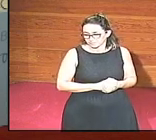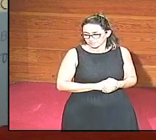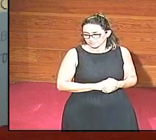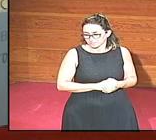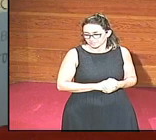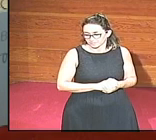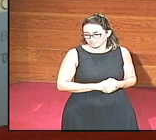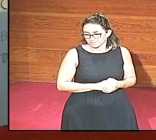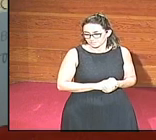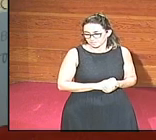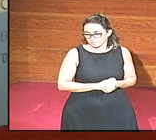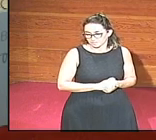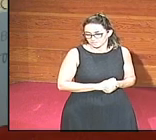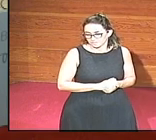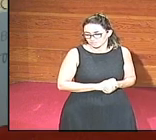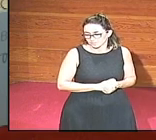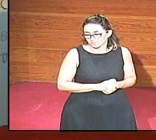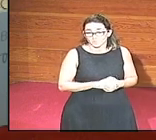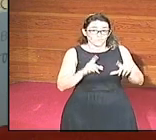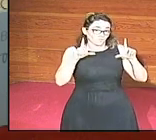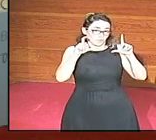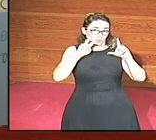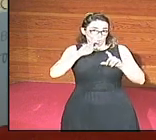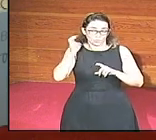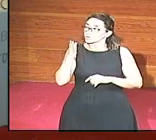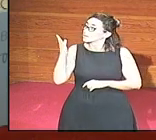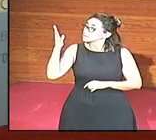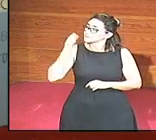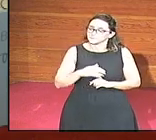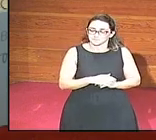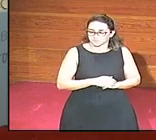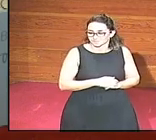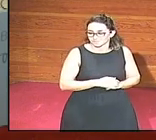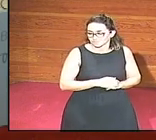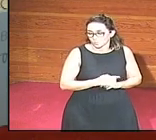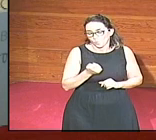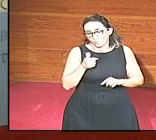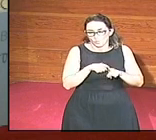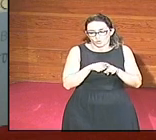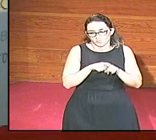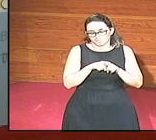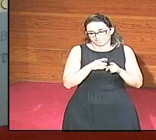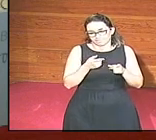Otra de las imágenes que tengo aquí para tratar de desmentir un poco